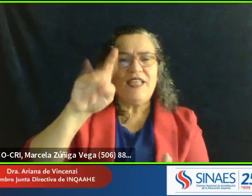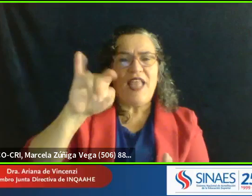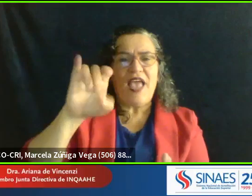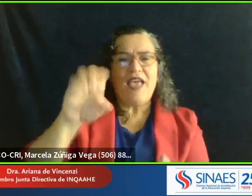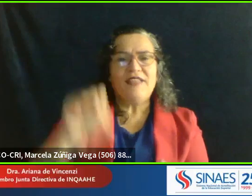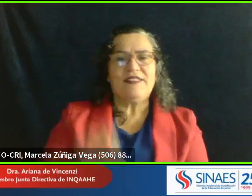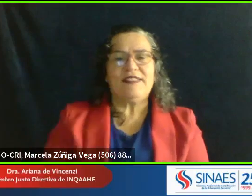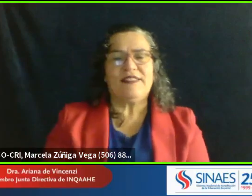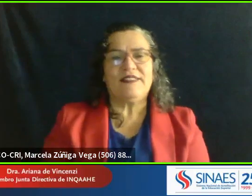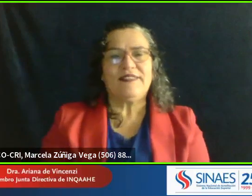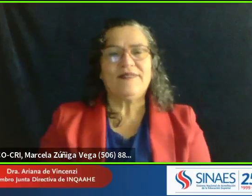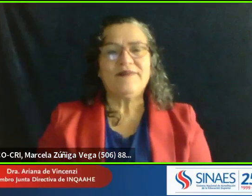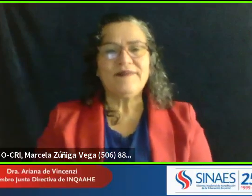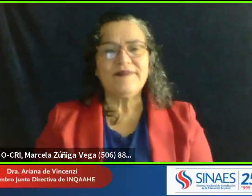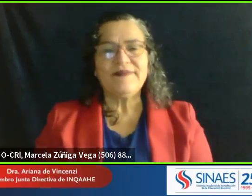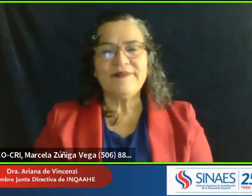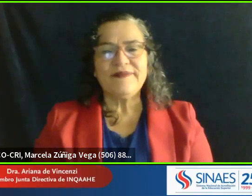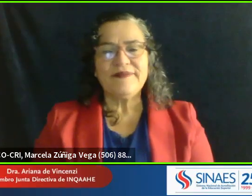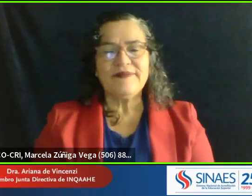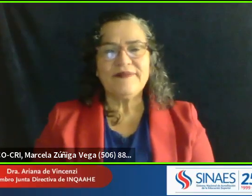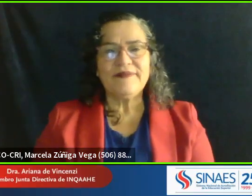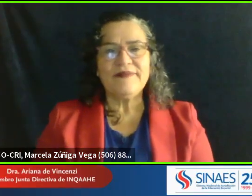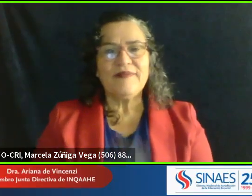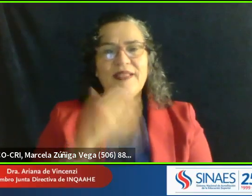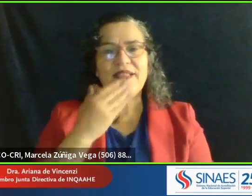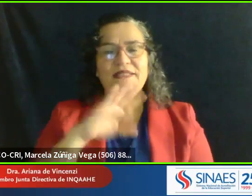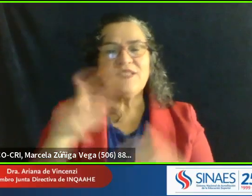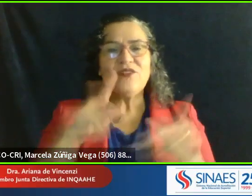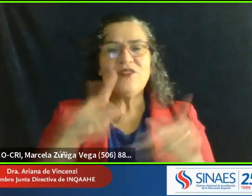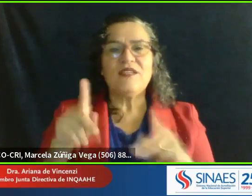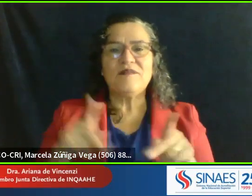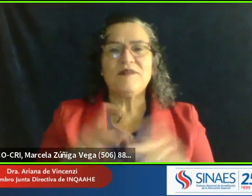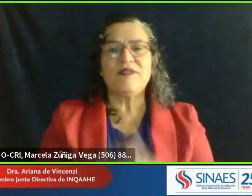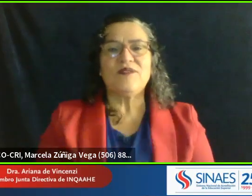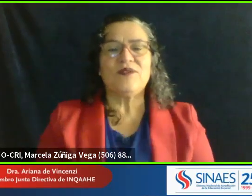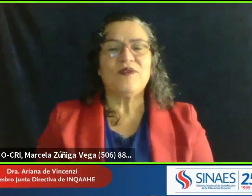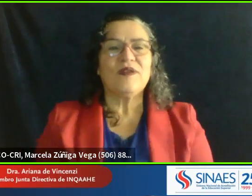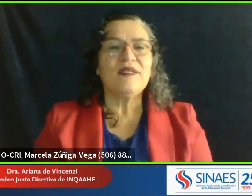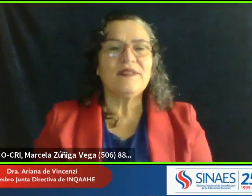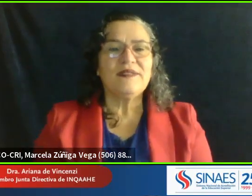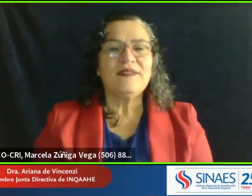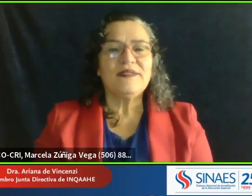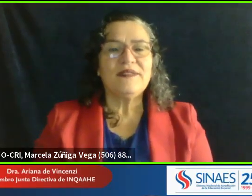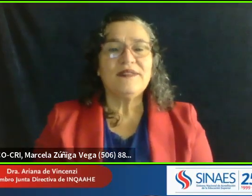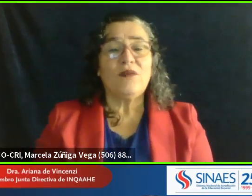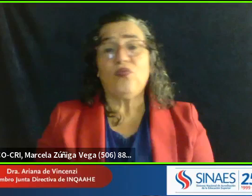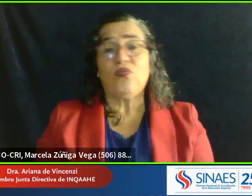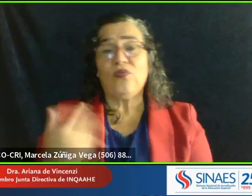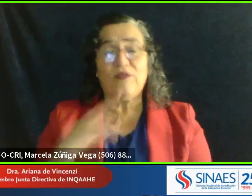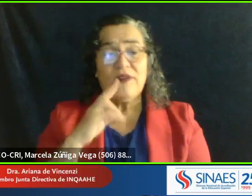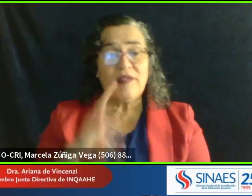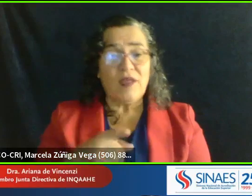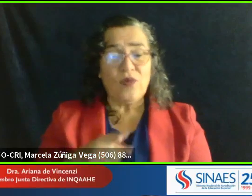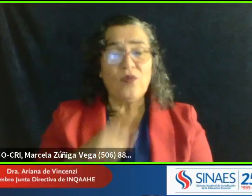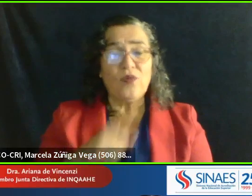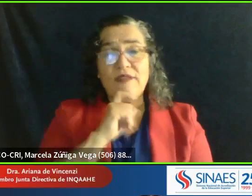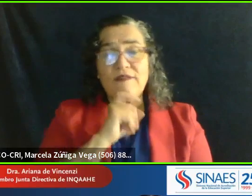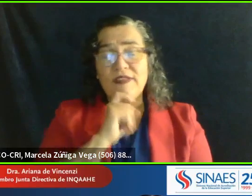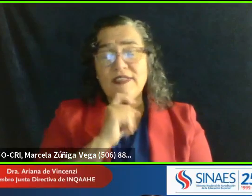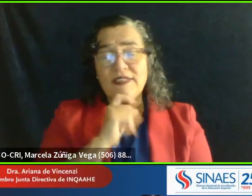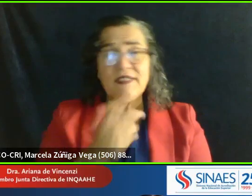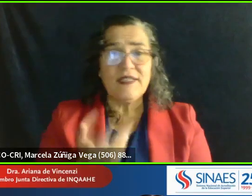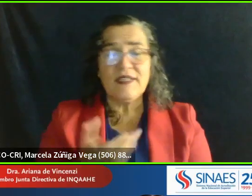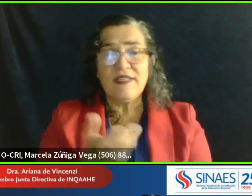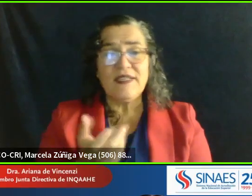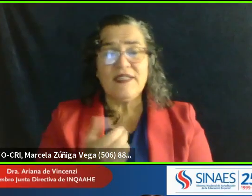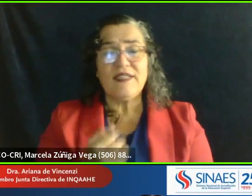sí. gracias, doctora, de verdad. Gracias No, yo también a las personas agradezco a toda la audiencia porque de verdad que, bueno, a veces esto es un poco difícil de